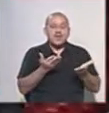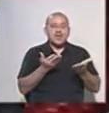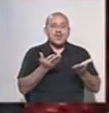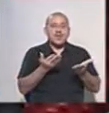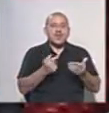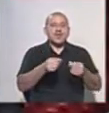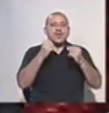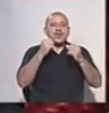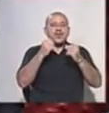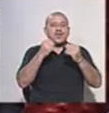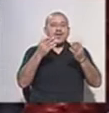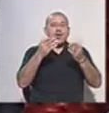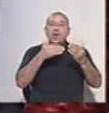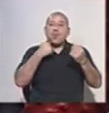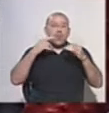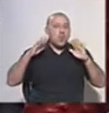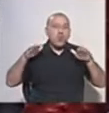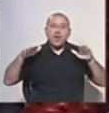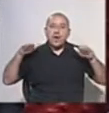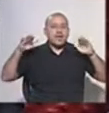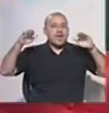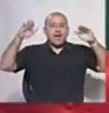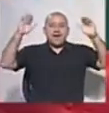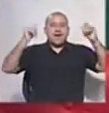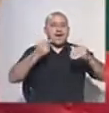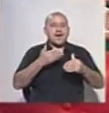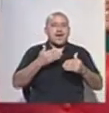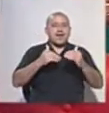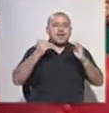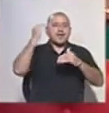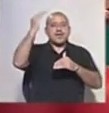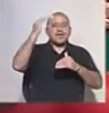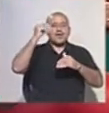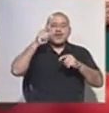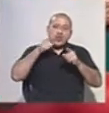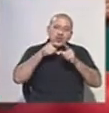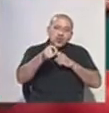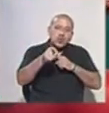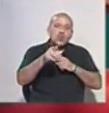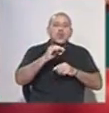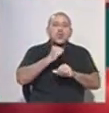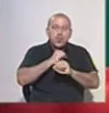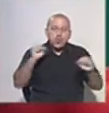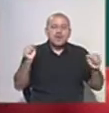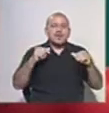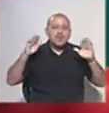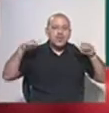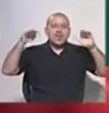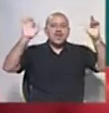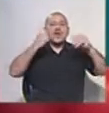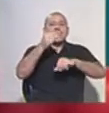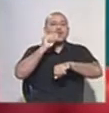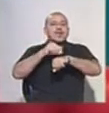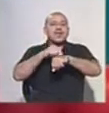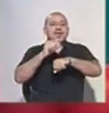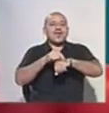alto, porque alto tú puedes volar. Y un canario abajo me grita,